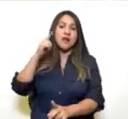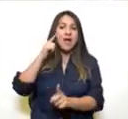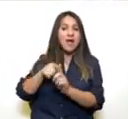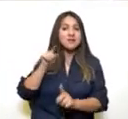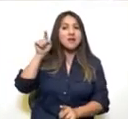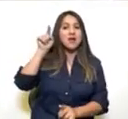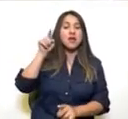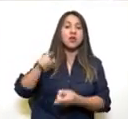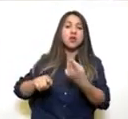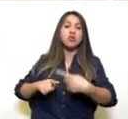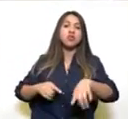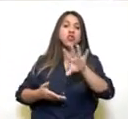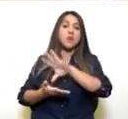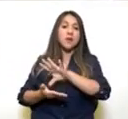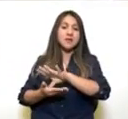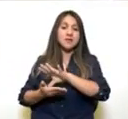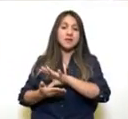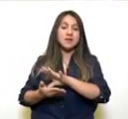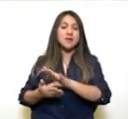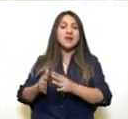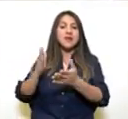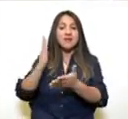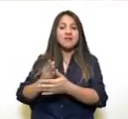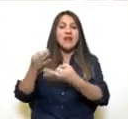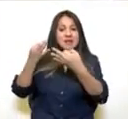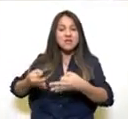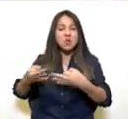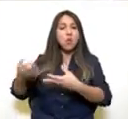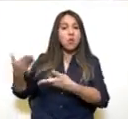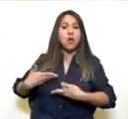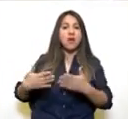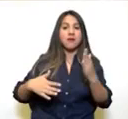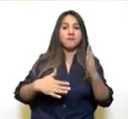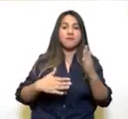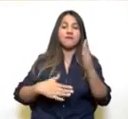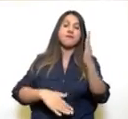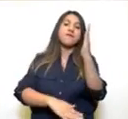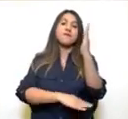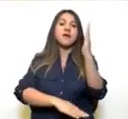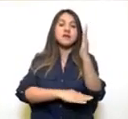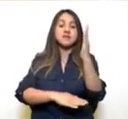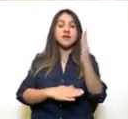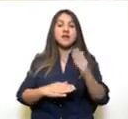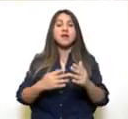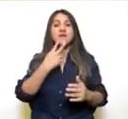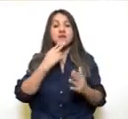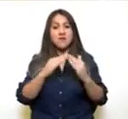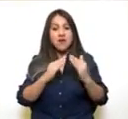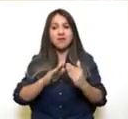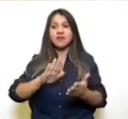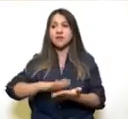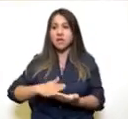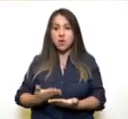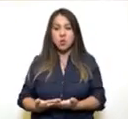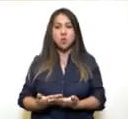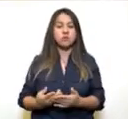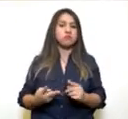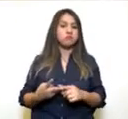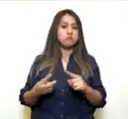donde nos aseguren los pilares fundamentales como la vivienda la salud la